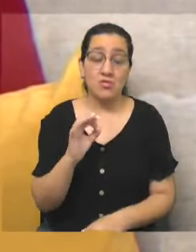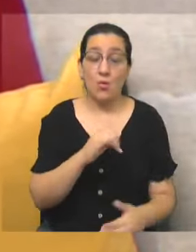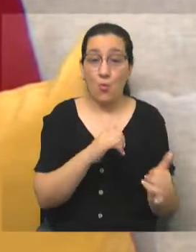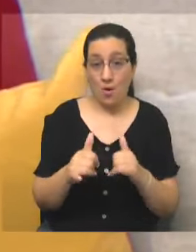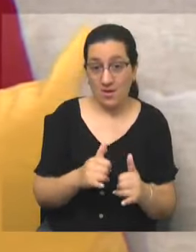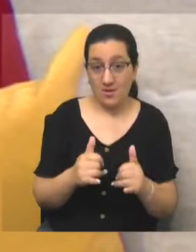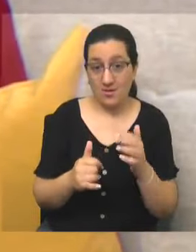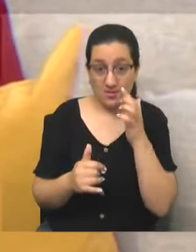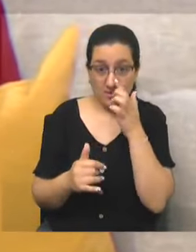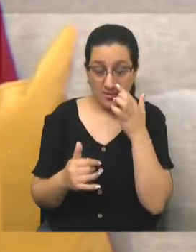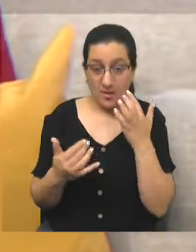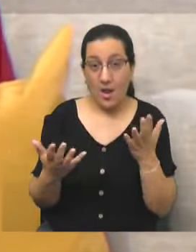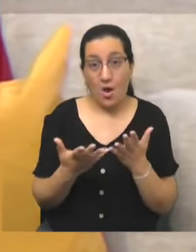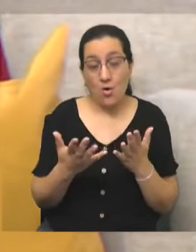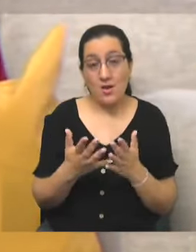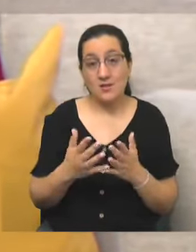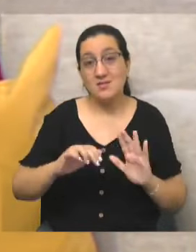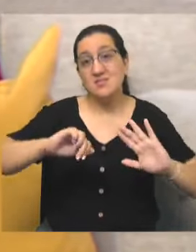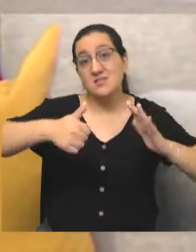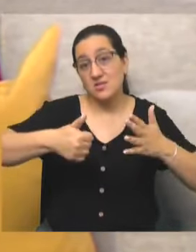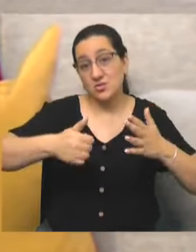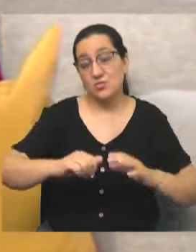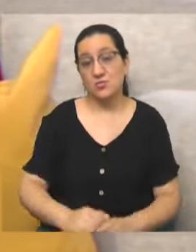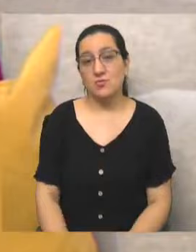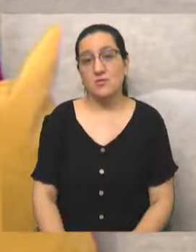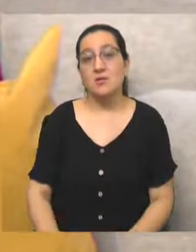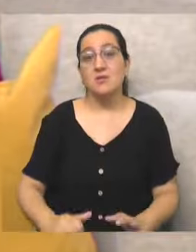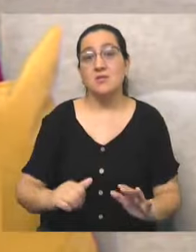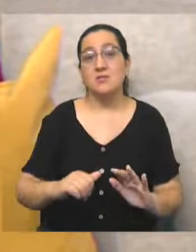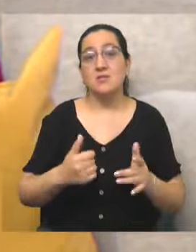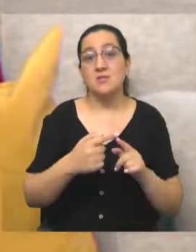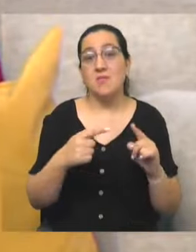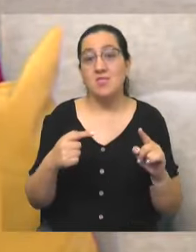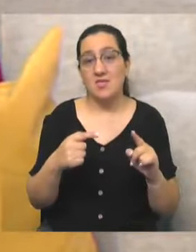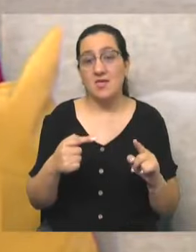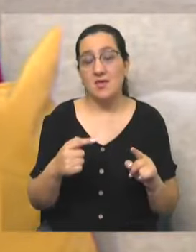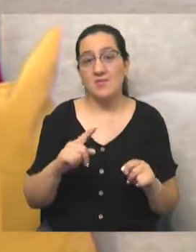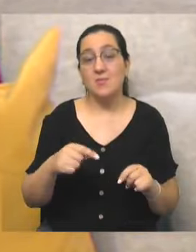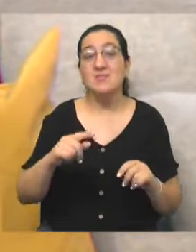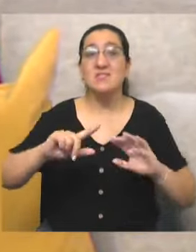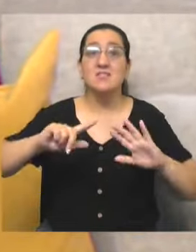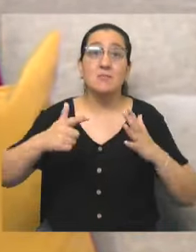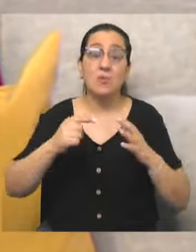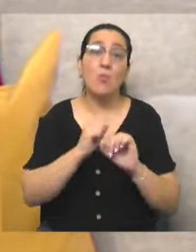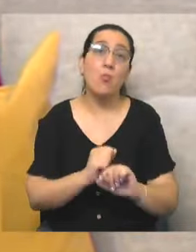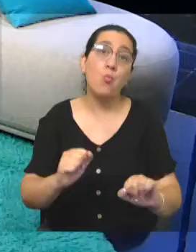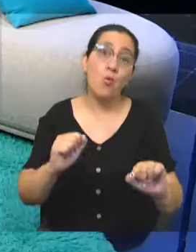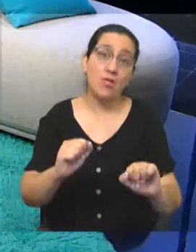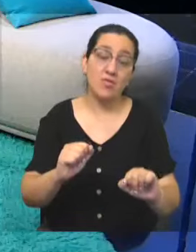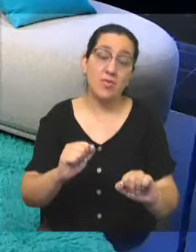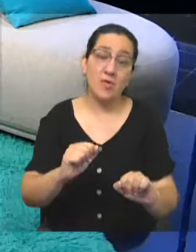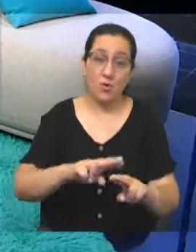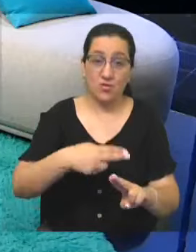sexto. Ojo. Después son 6 y medio. 6 y media. Si llega, queda séptimo, puedes jugar repechaje. Bien, ¿y